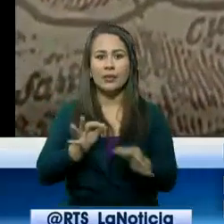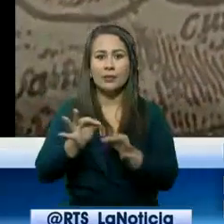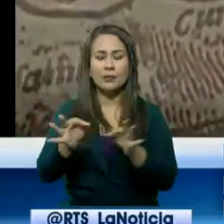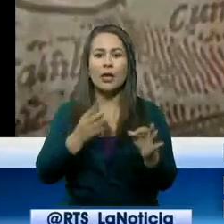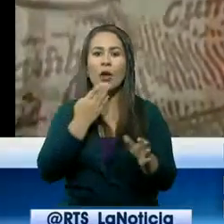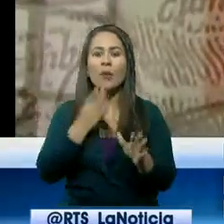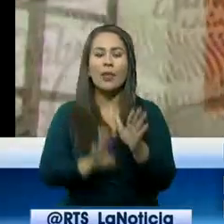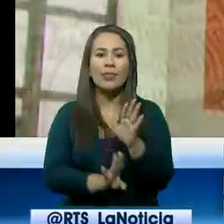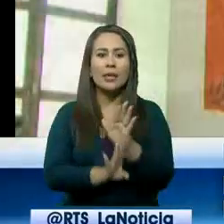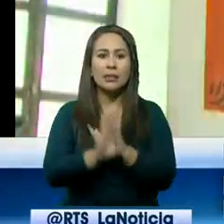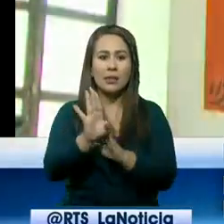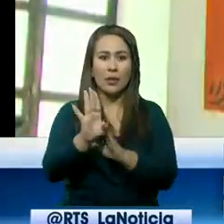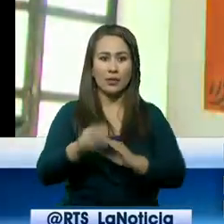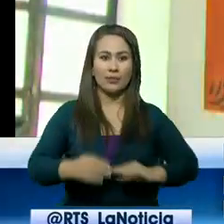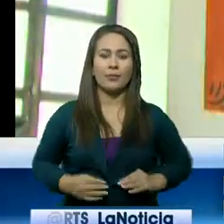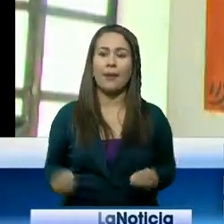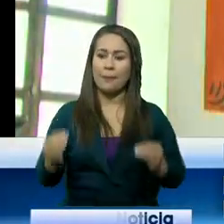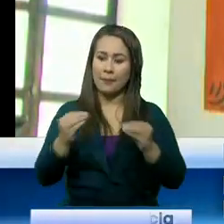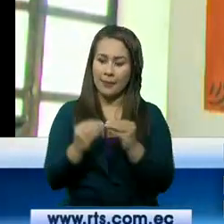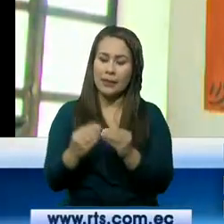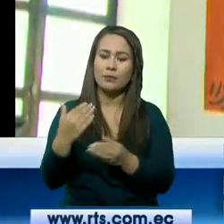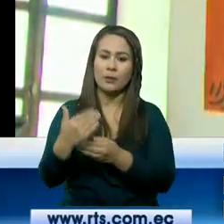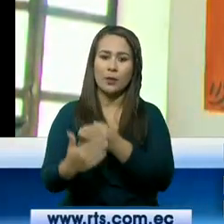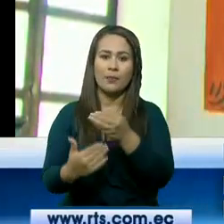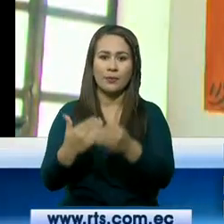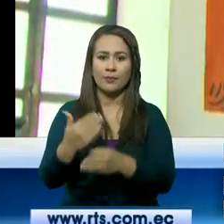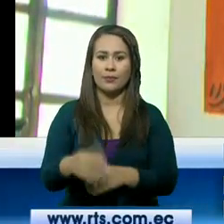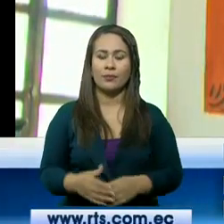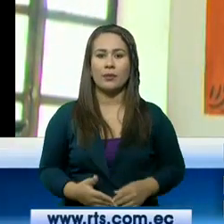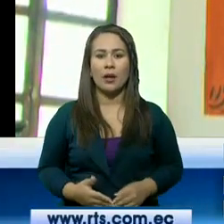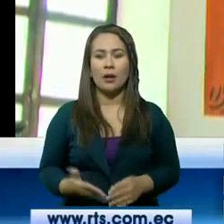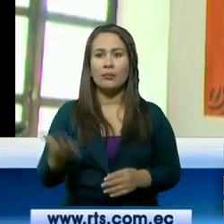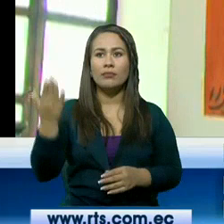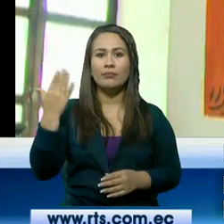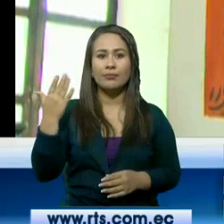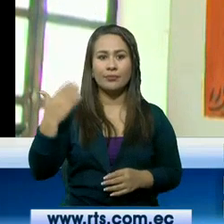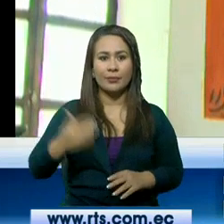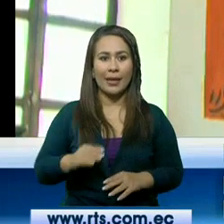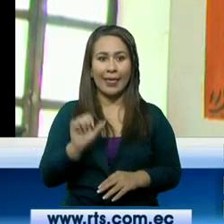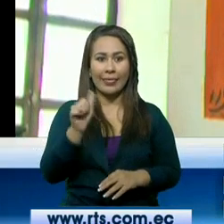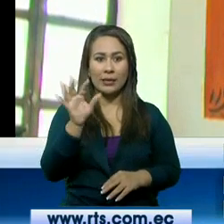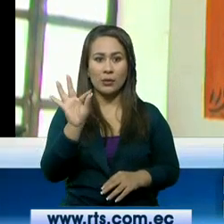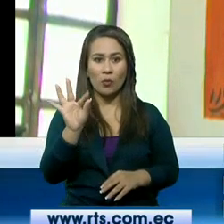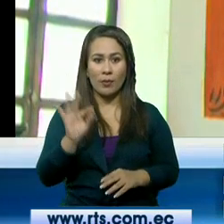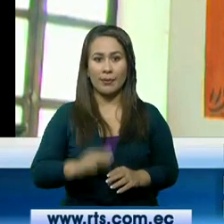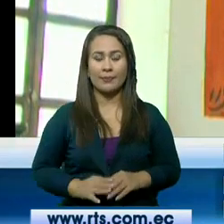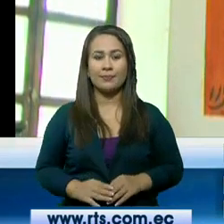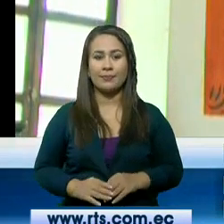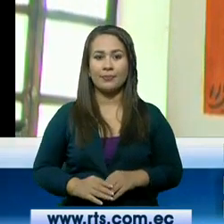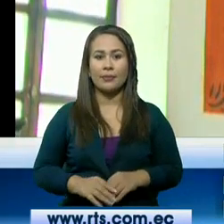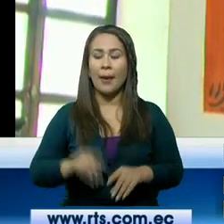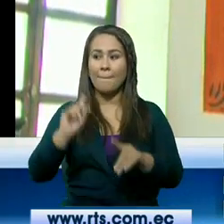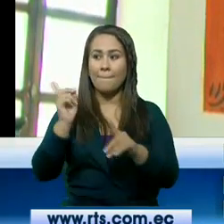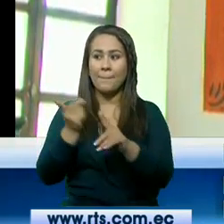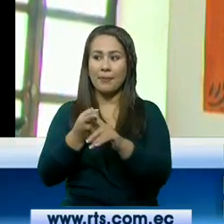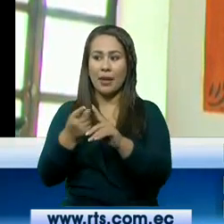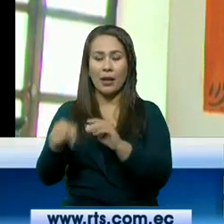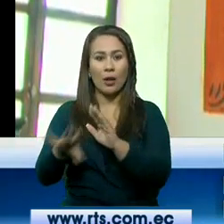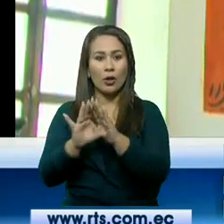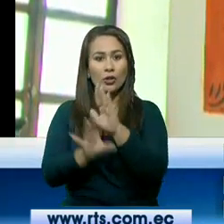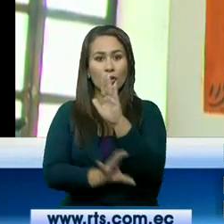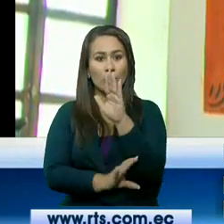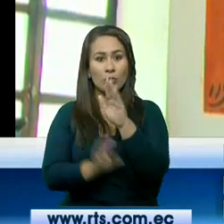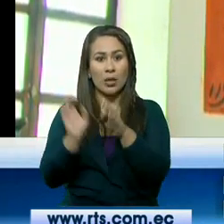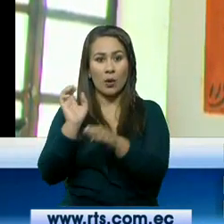desarrollan. Y más adelante, en el siglo XIX, la primera constitución del